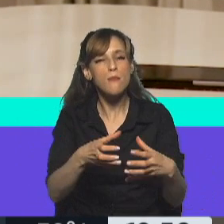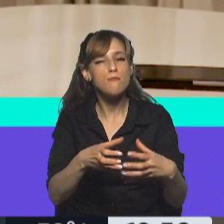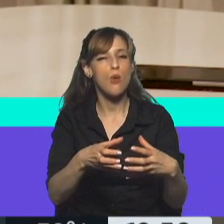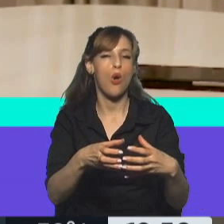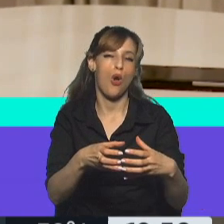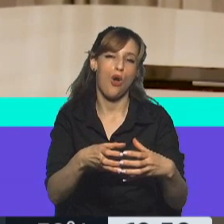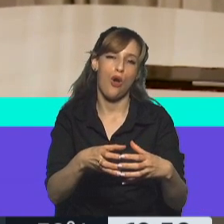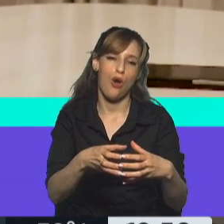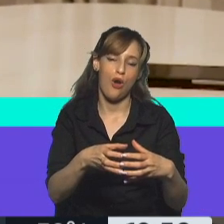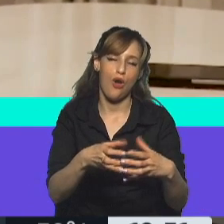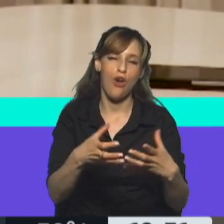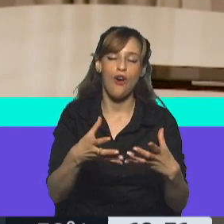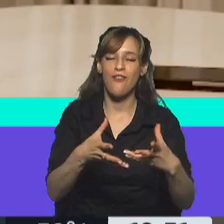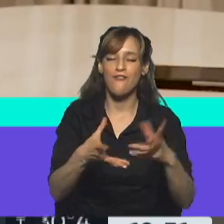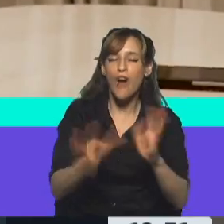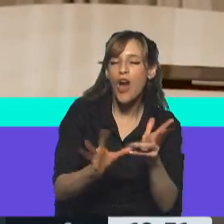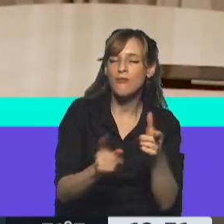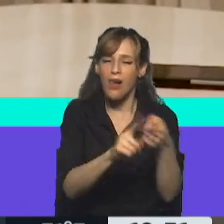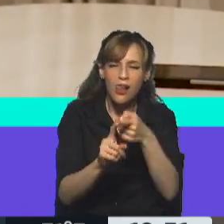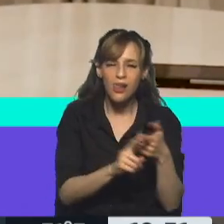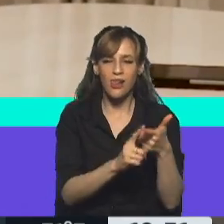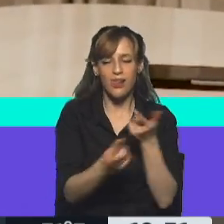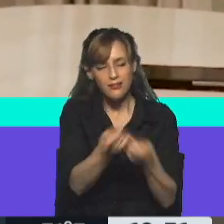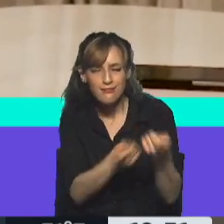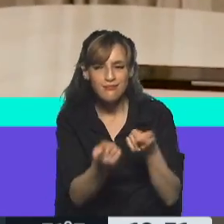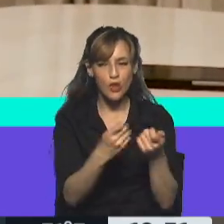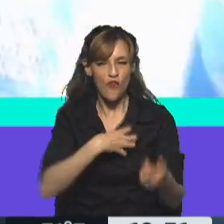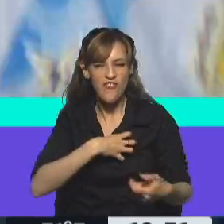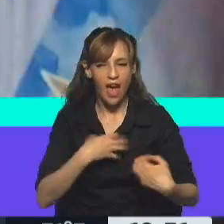trabaje de otra manera, que tenga mucha más confianza,